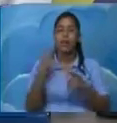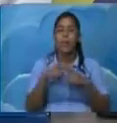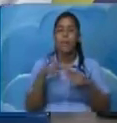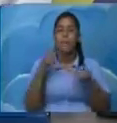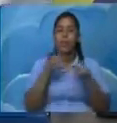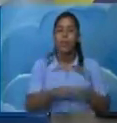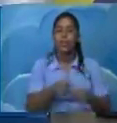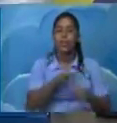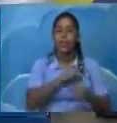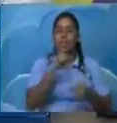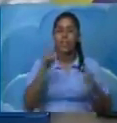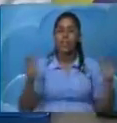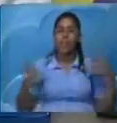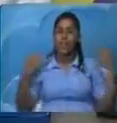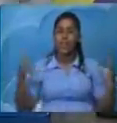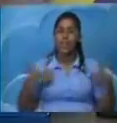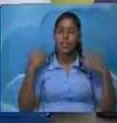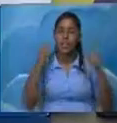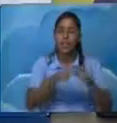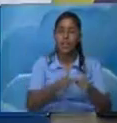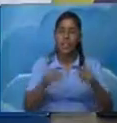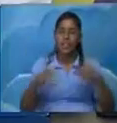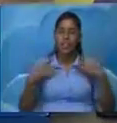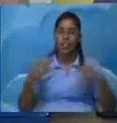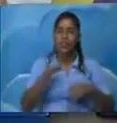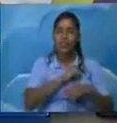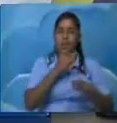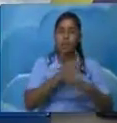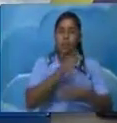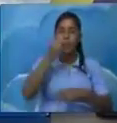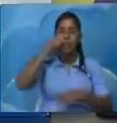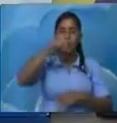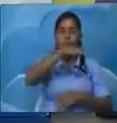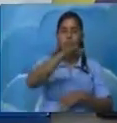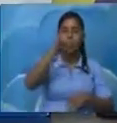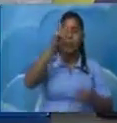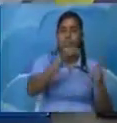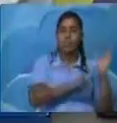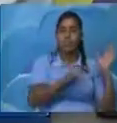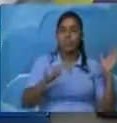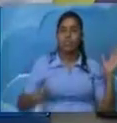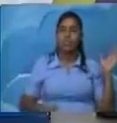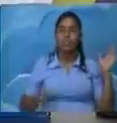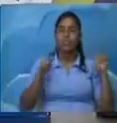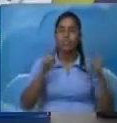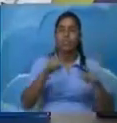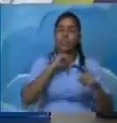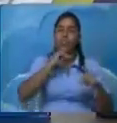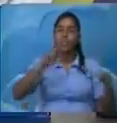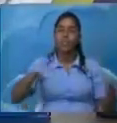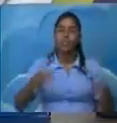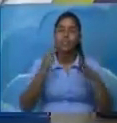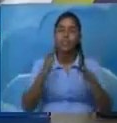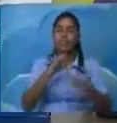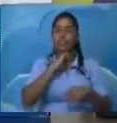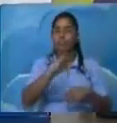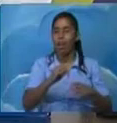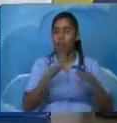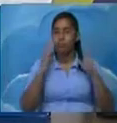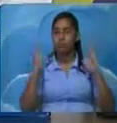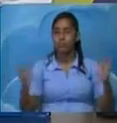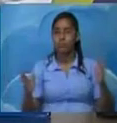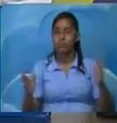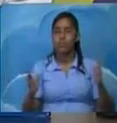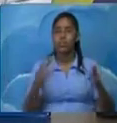queda la alegría, queda el gozo. Amén, amén. En medio del pueblo del Señor. Esto de la remisión es tremendo,